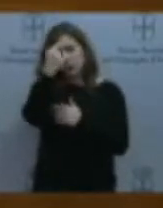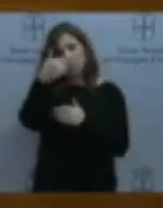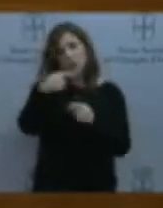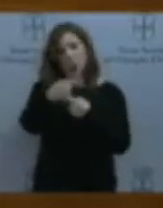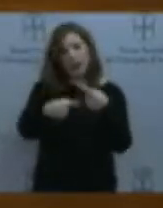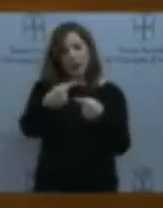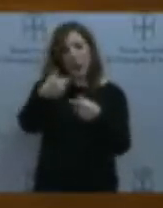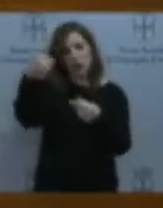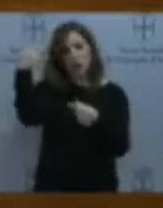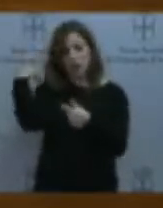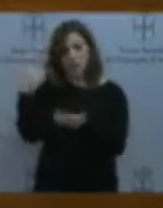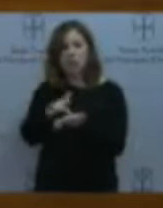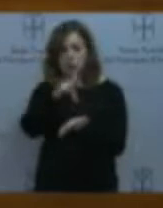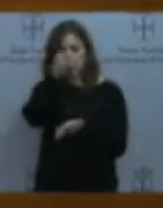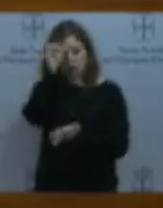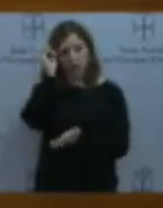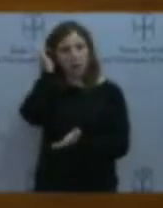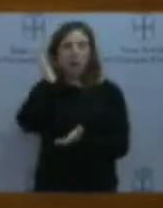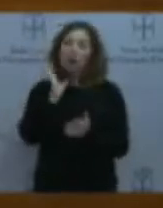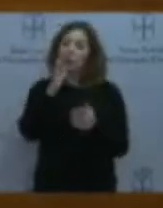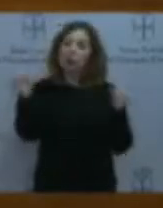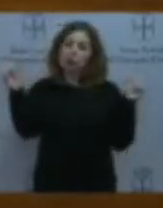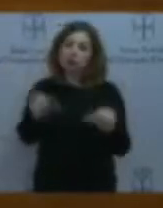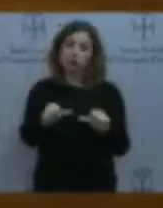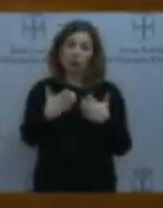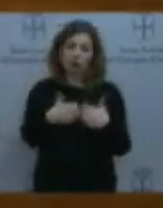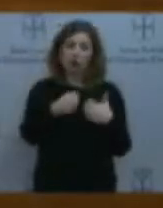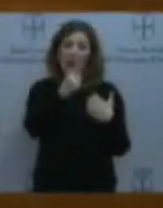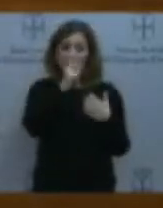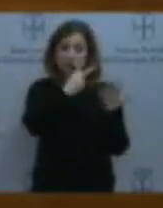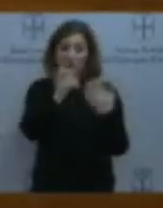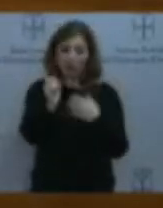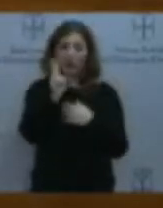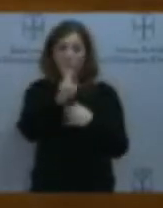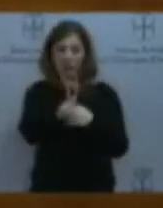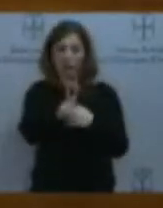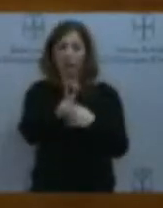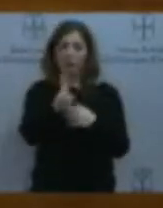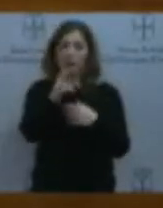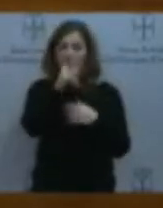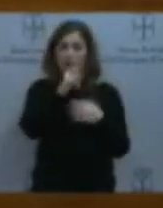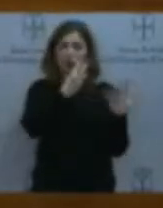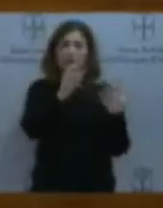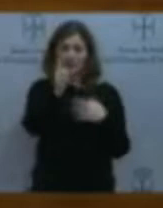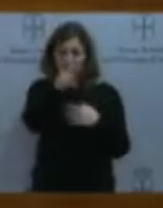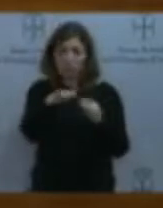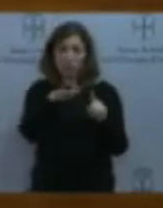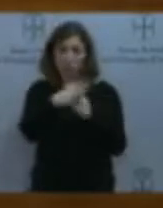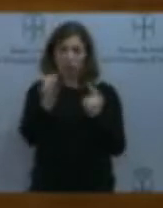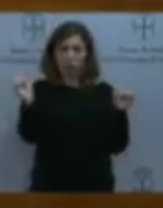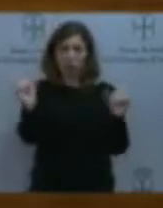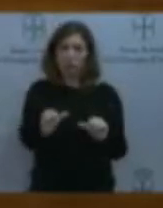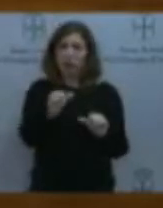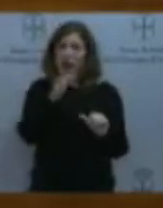vivieron el declive industrial de los 70, quienes vieron agravarse las situaciones en los años 80 y, por supuesto, una durísima